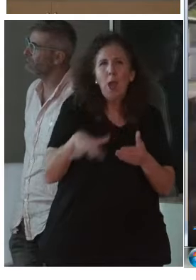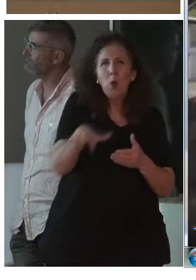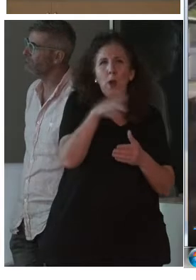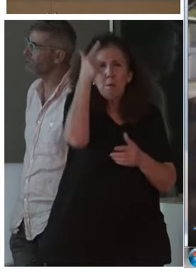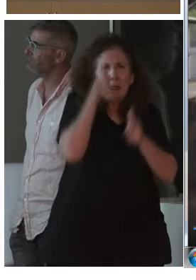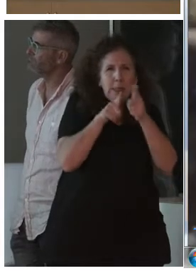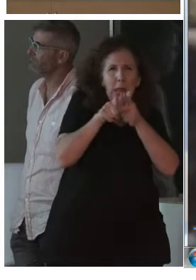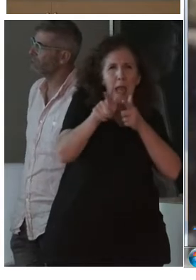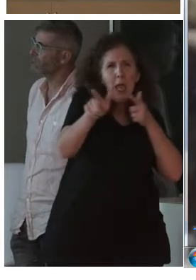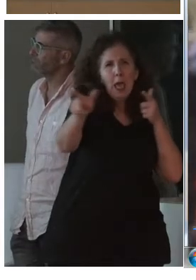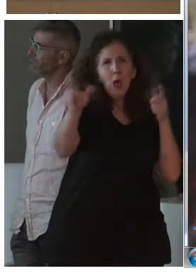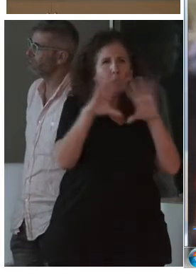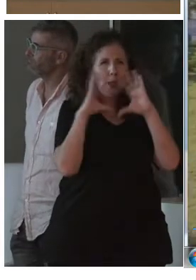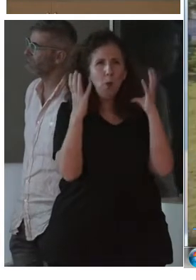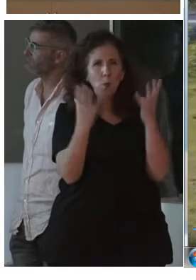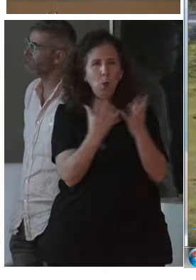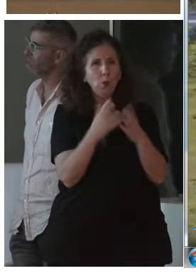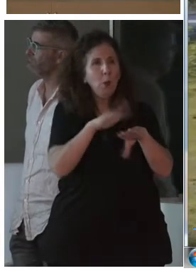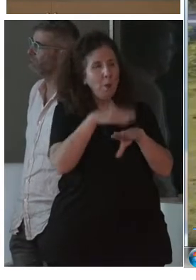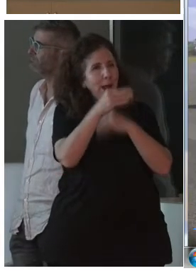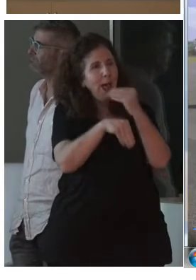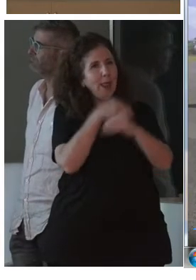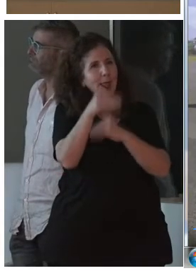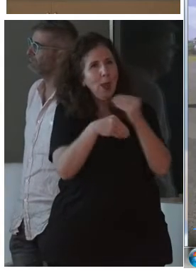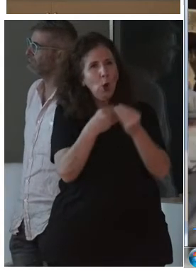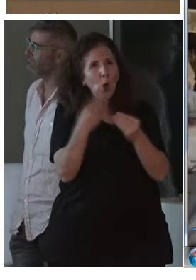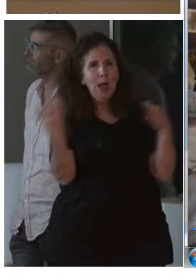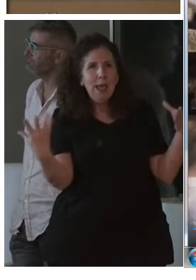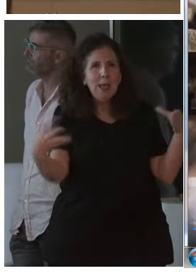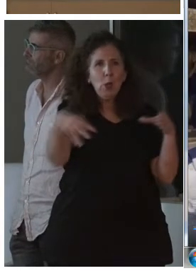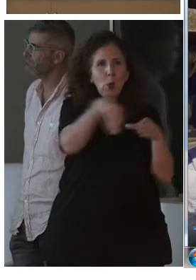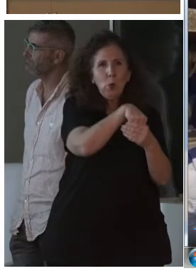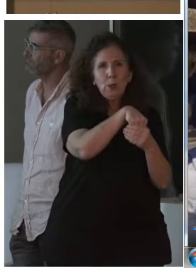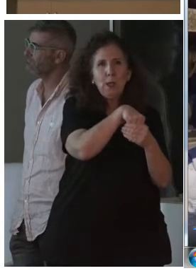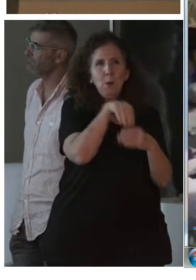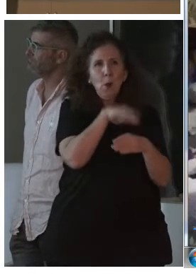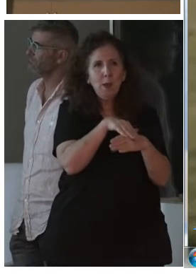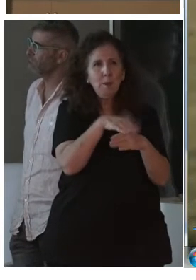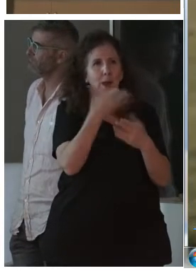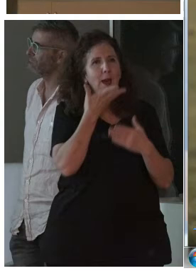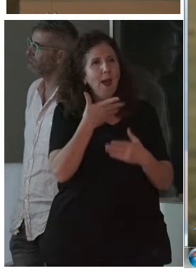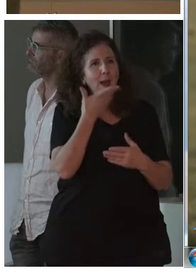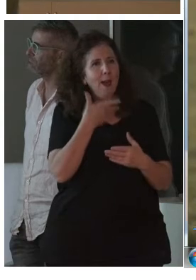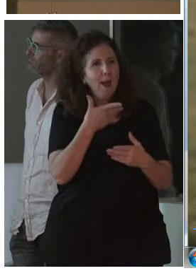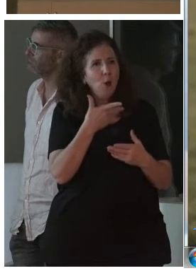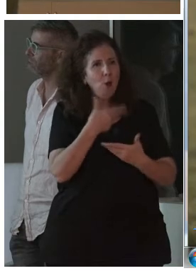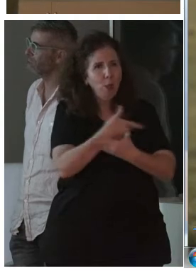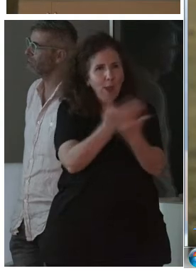del planeta a volverlo inclusivo, a ayudarlos, a conocerlo. Y aquí